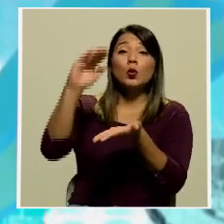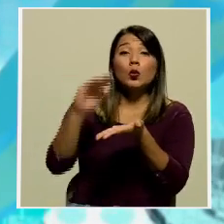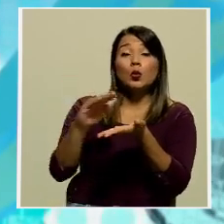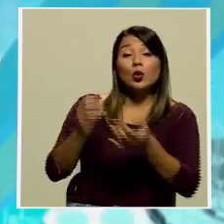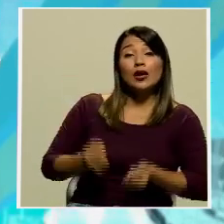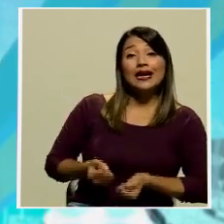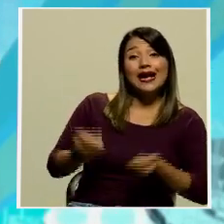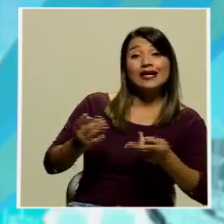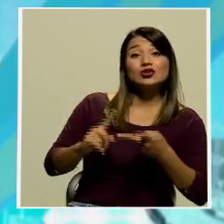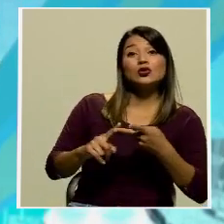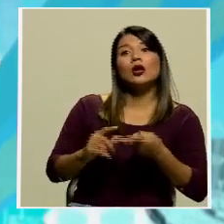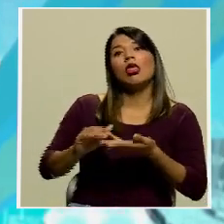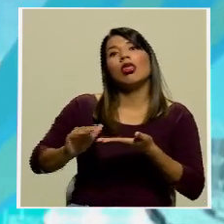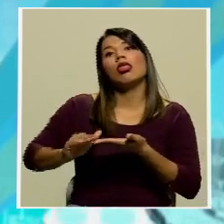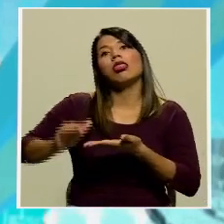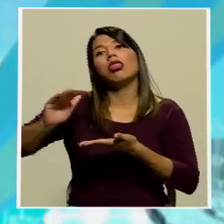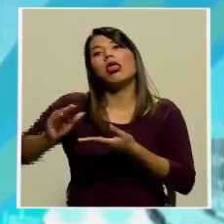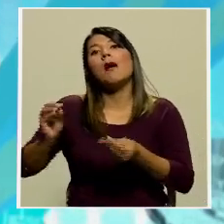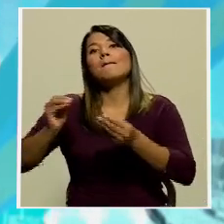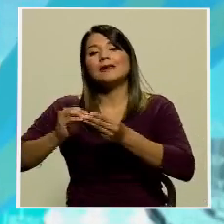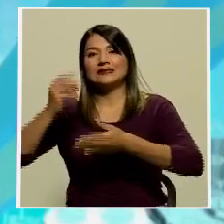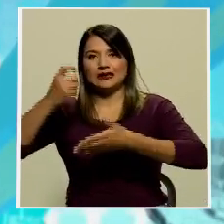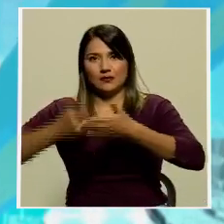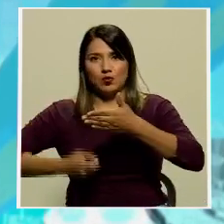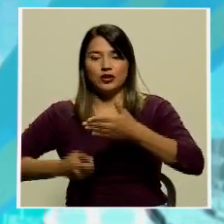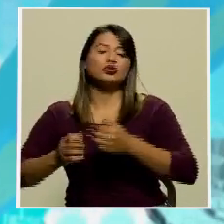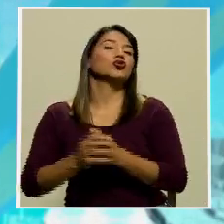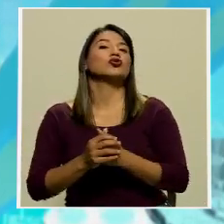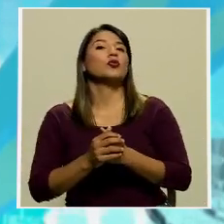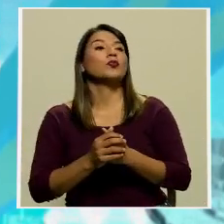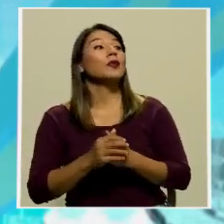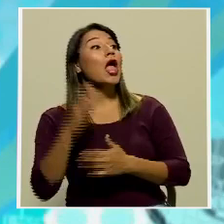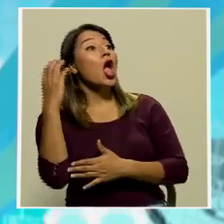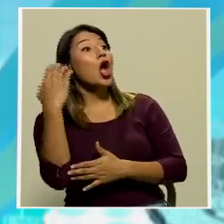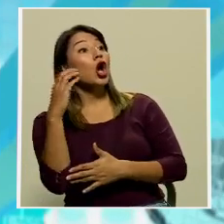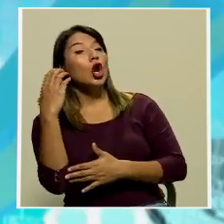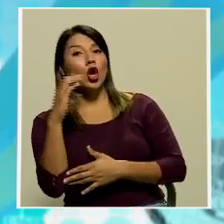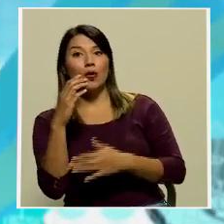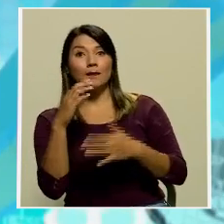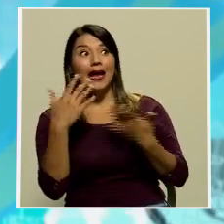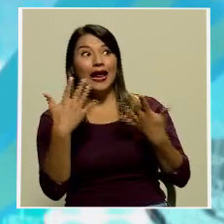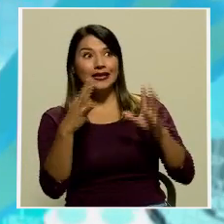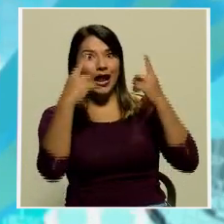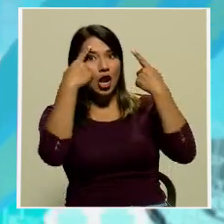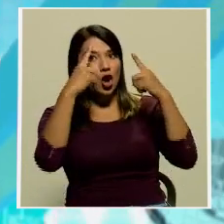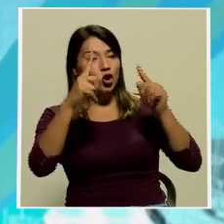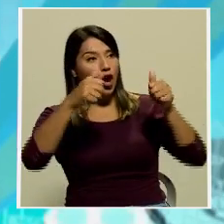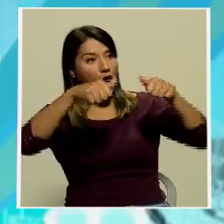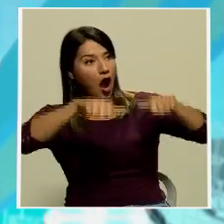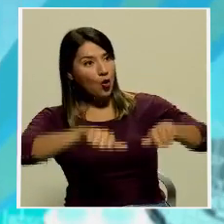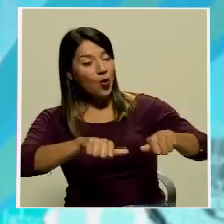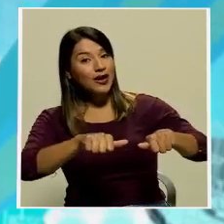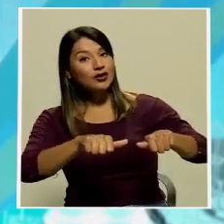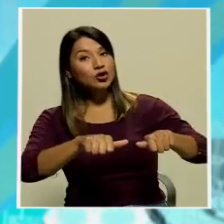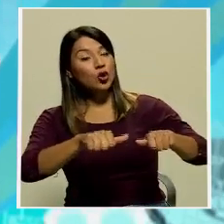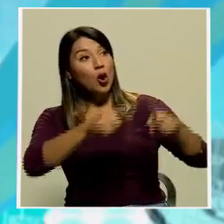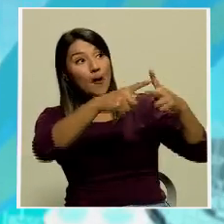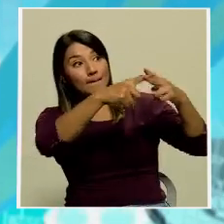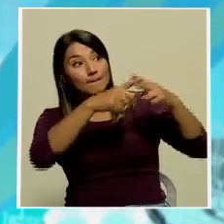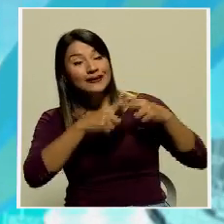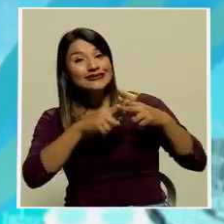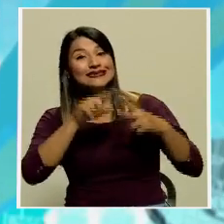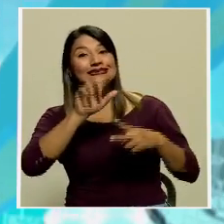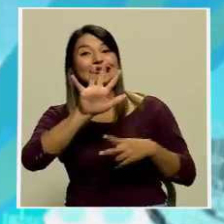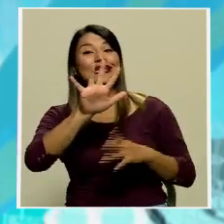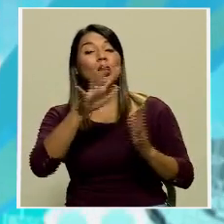presión tributaria. Aldemar, Colombia llegó a un acuerdo por el fondo de 5.300 millones